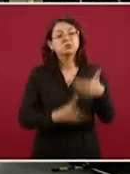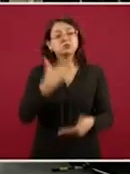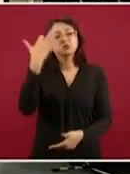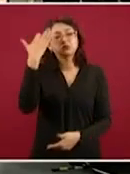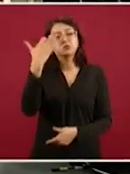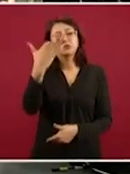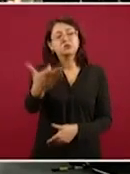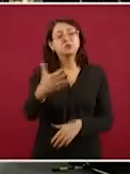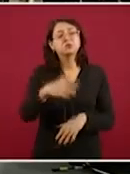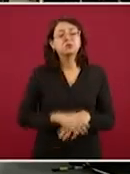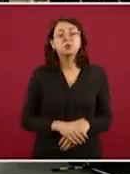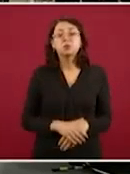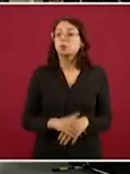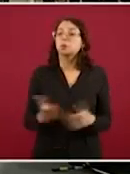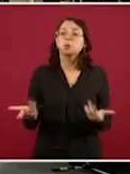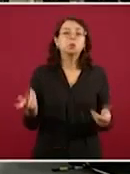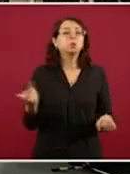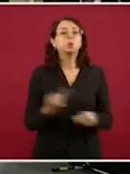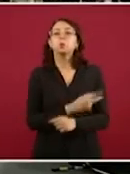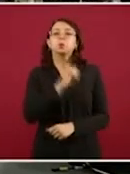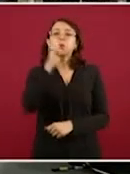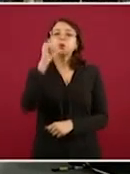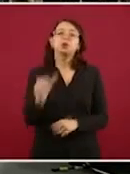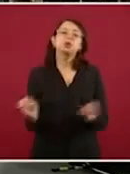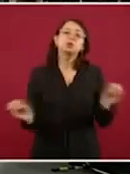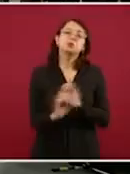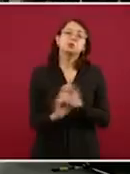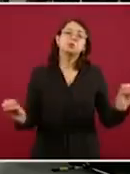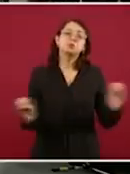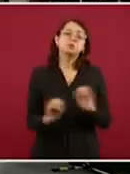este señor banquero dice, sí,